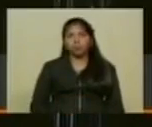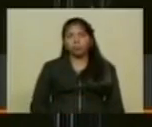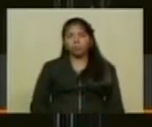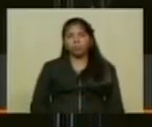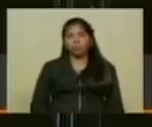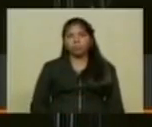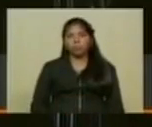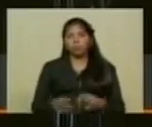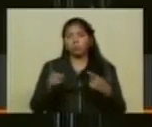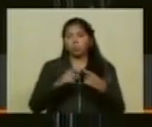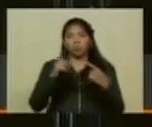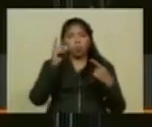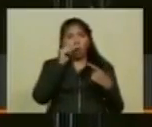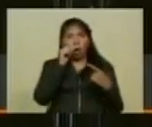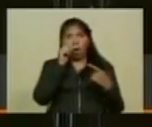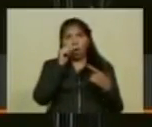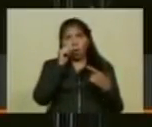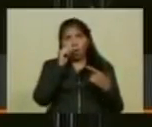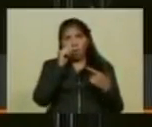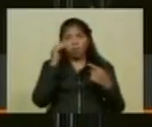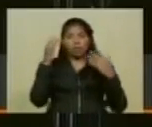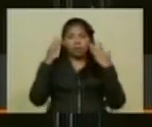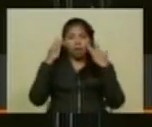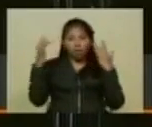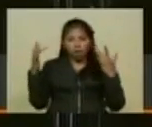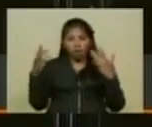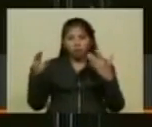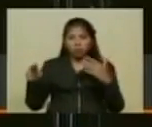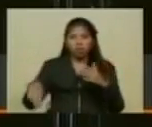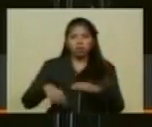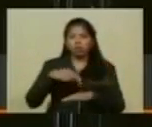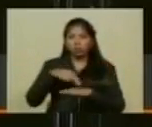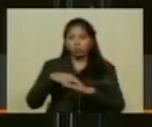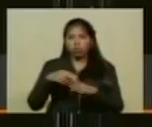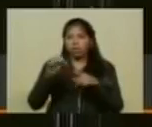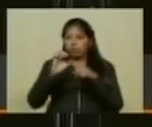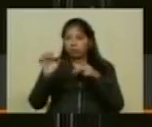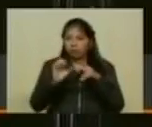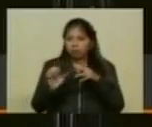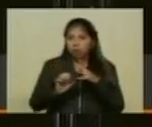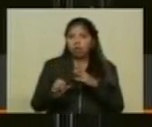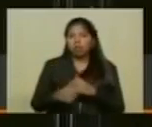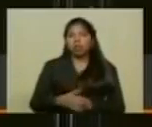del Servicio Bolivariano de Inteligencia Nacional, el SEBIN.